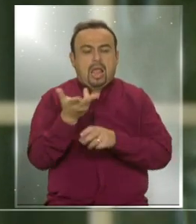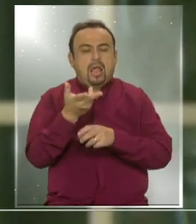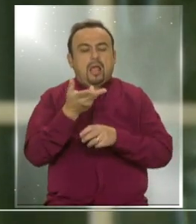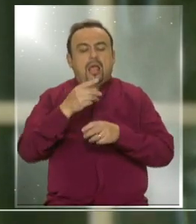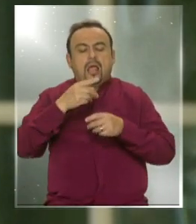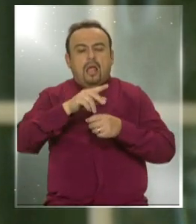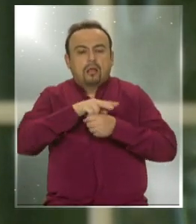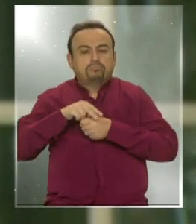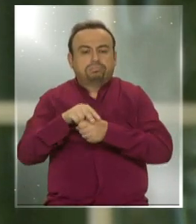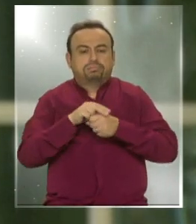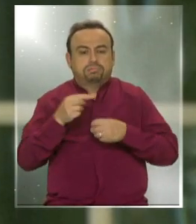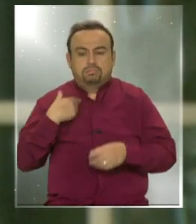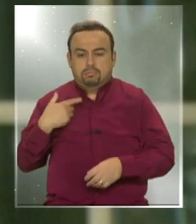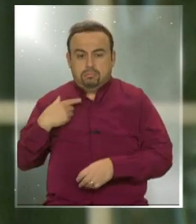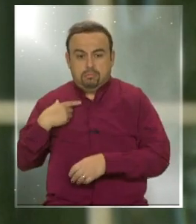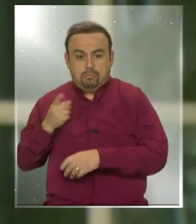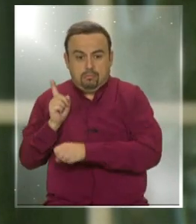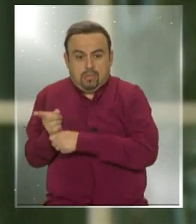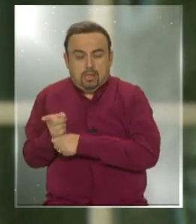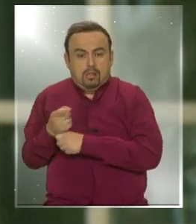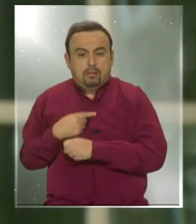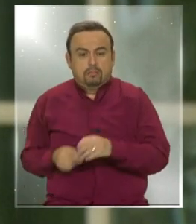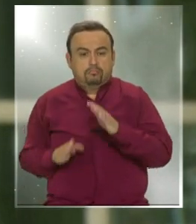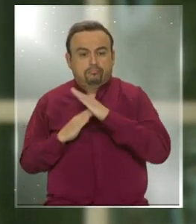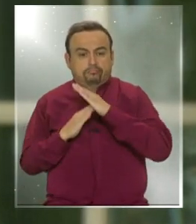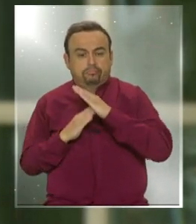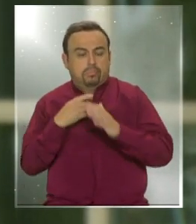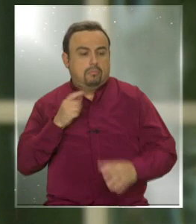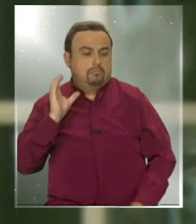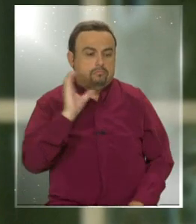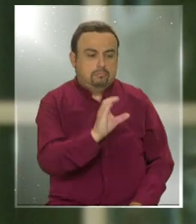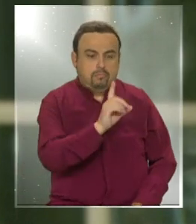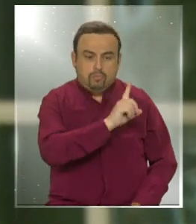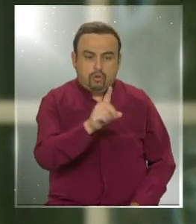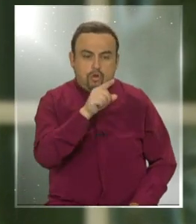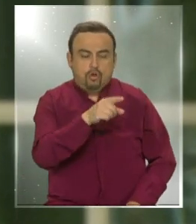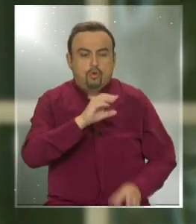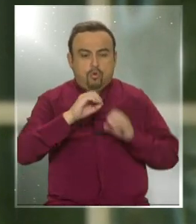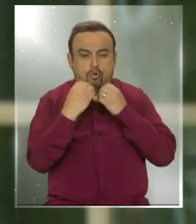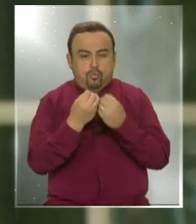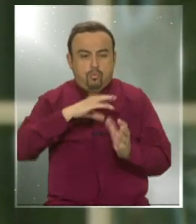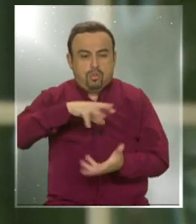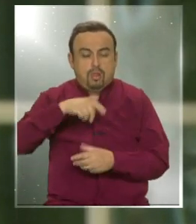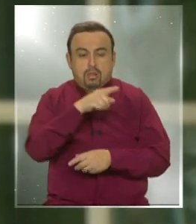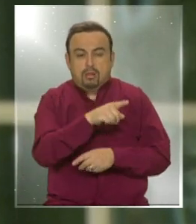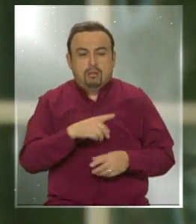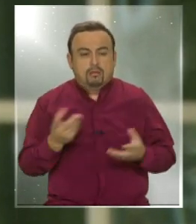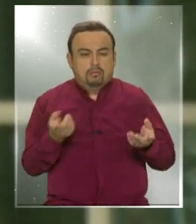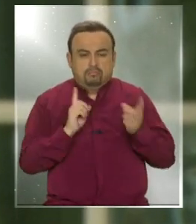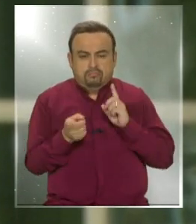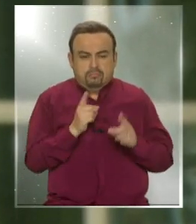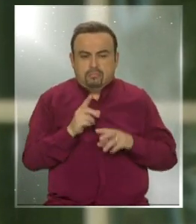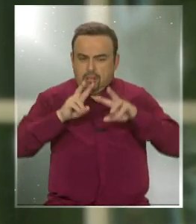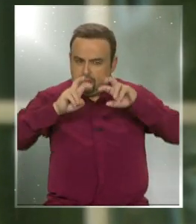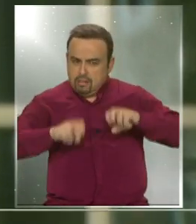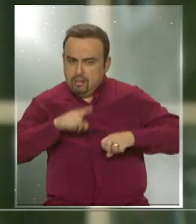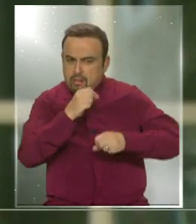Estoy instruyendo a mi administración a detener el financiamiento de la Organización Mundial de la Salud mientras se realiza una